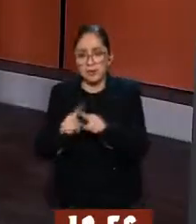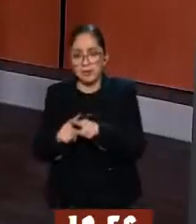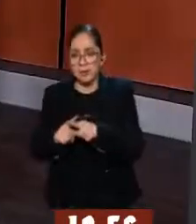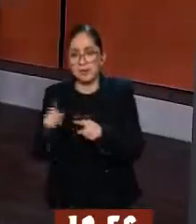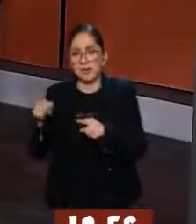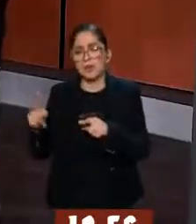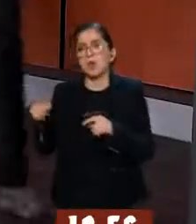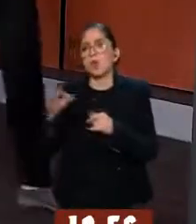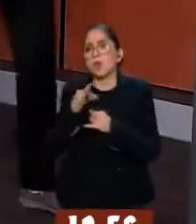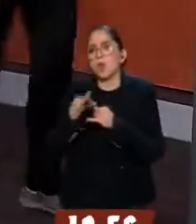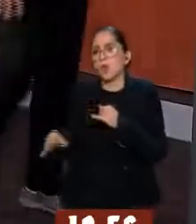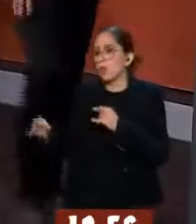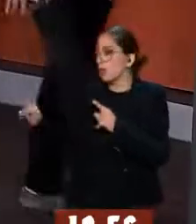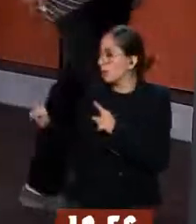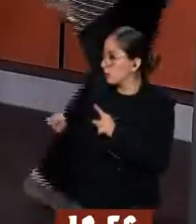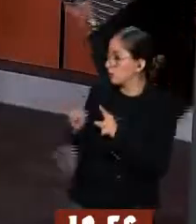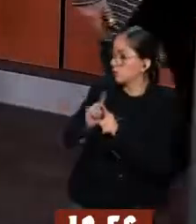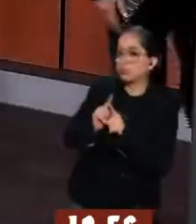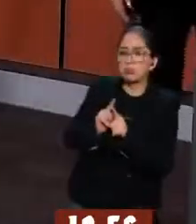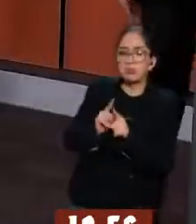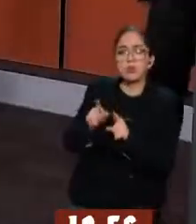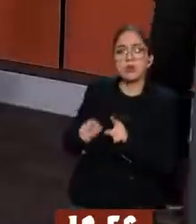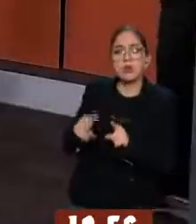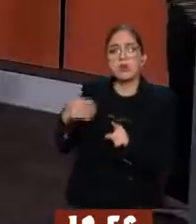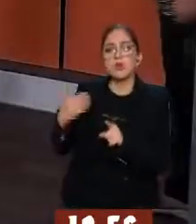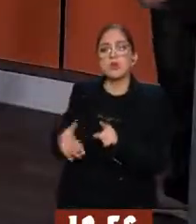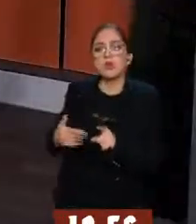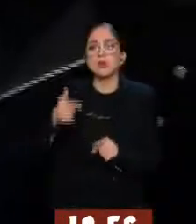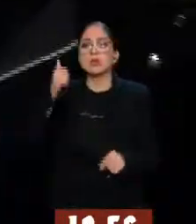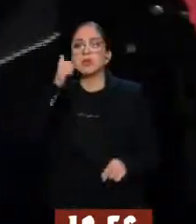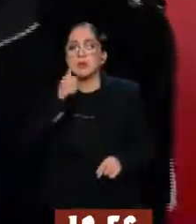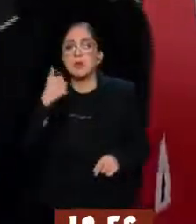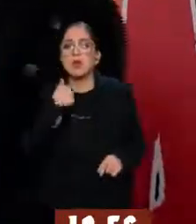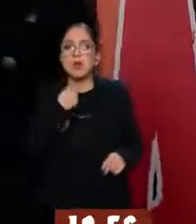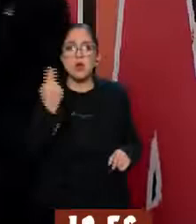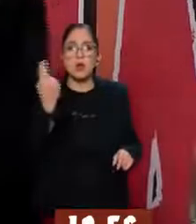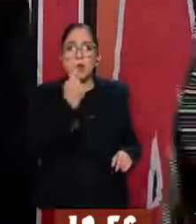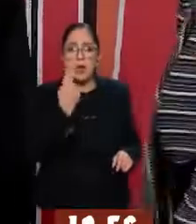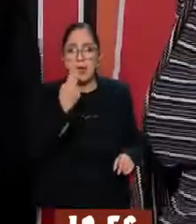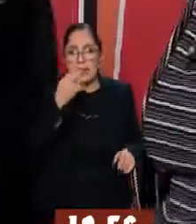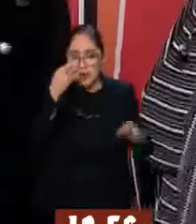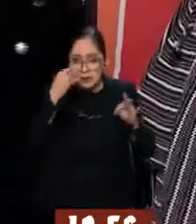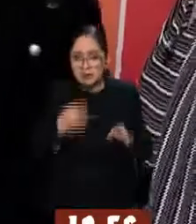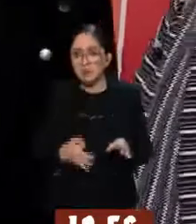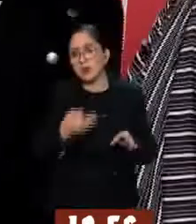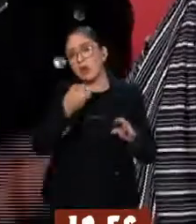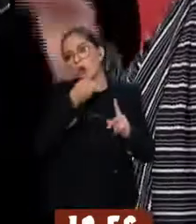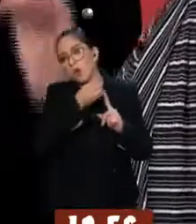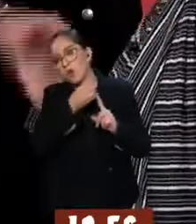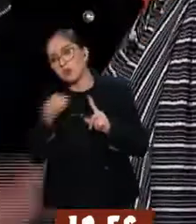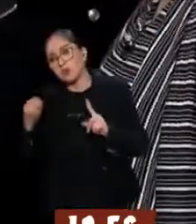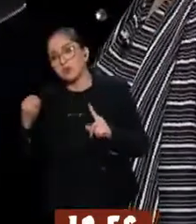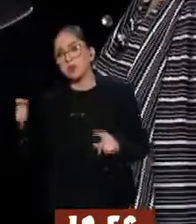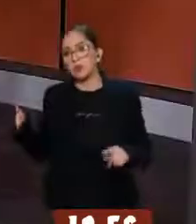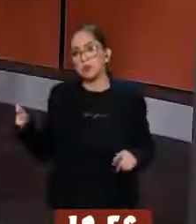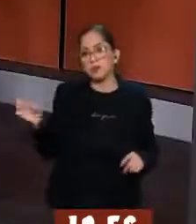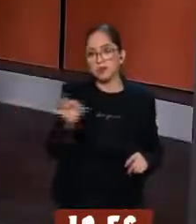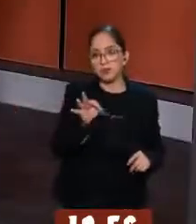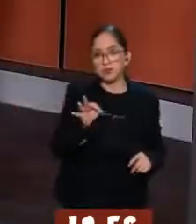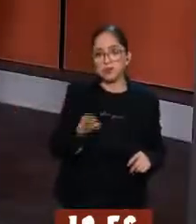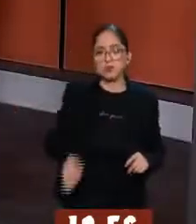A lo último. Ya le cogió el mexicano. O sea, dijimos, necesitamos a alguien que nos organice y lo trajimos. Ah, oiga,